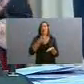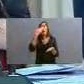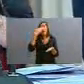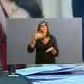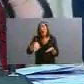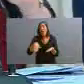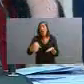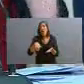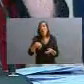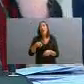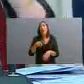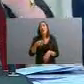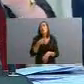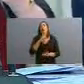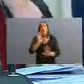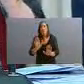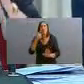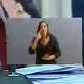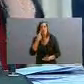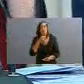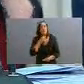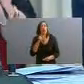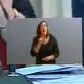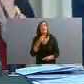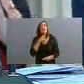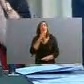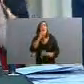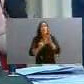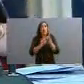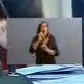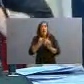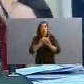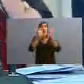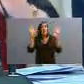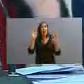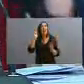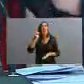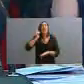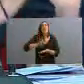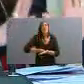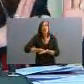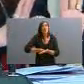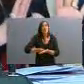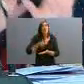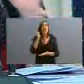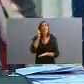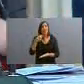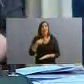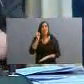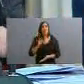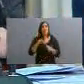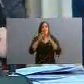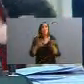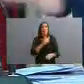por parte de la Corte, por lo cual no quiero, ojo, quiero que quede claro, esto es una decisión de un poder que no es ni el Ejecutivo ni